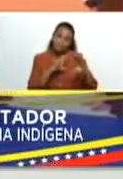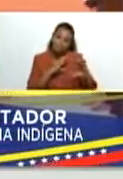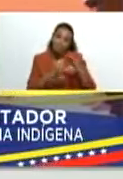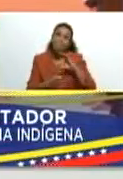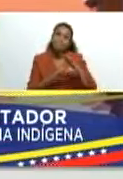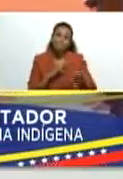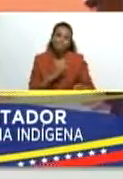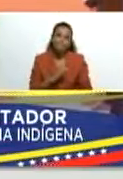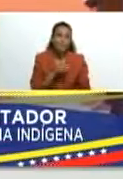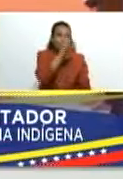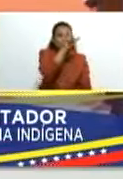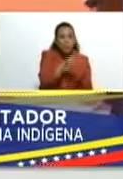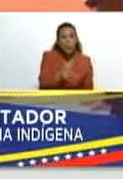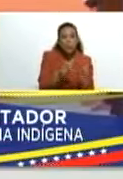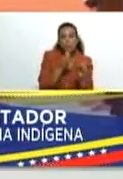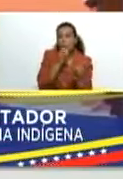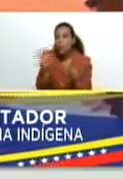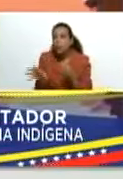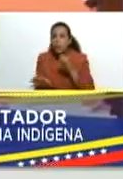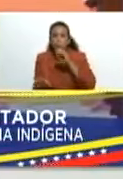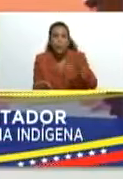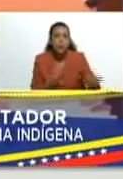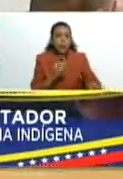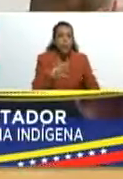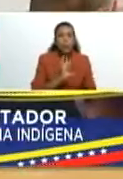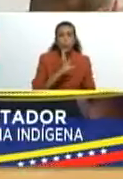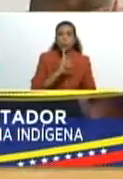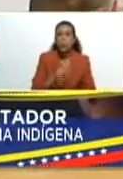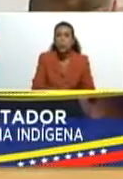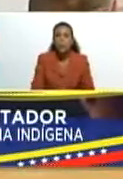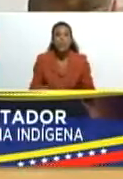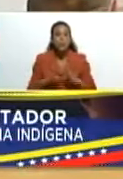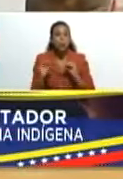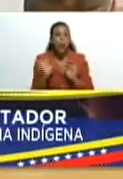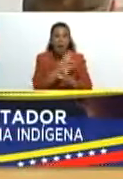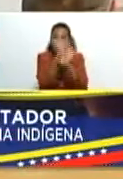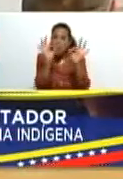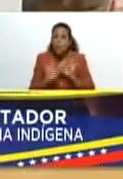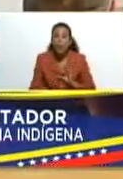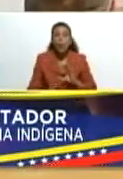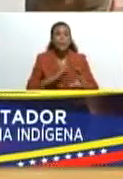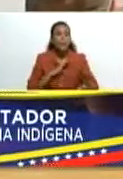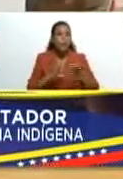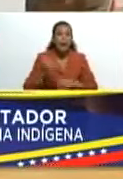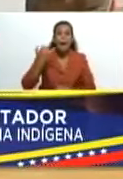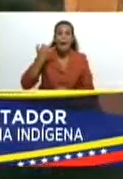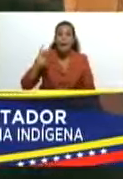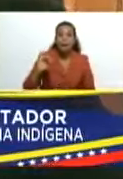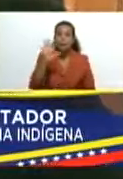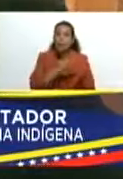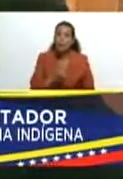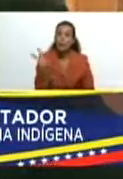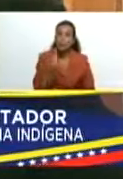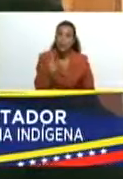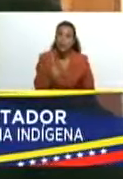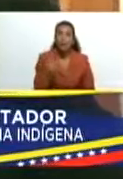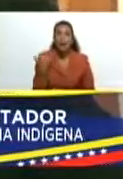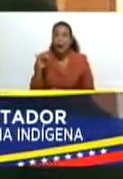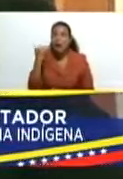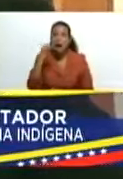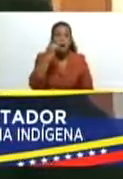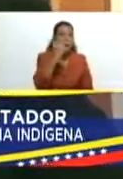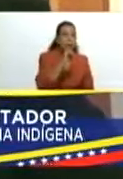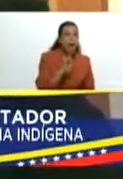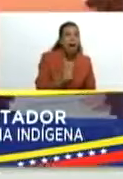comunicalle, Ernesto Villegas. Utilizando todas las formas de comunicación, habidas y por